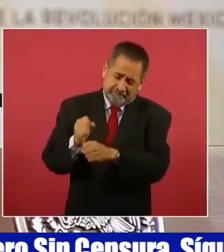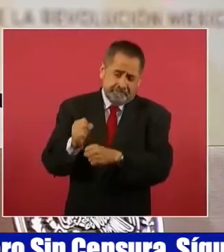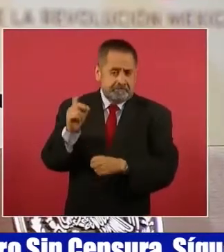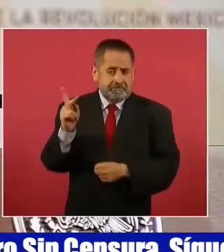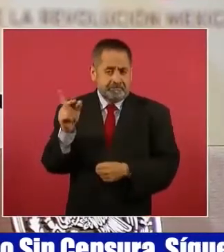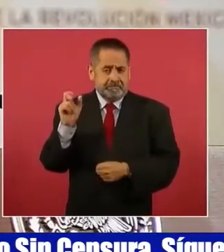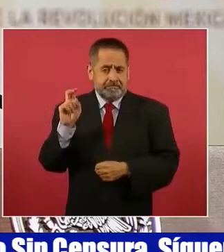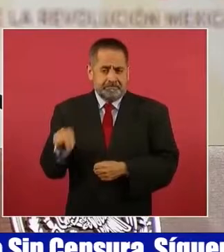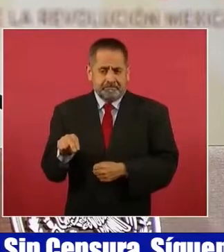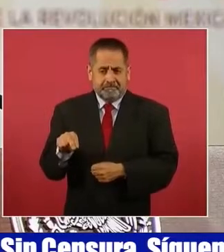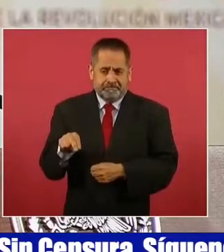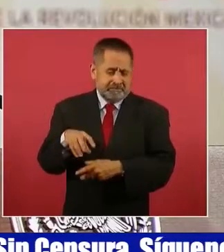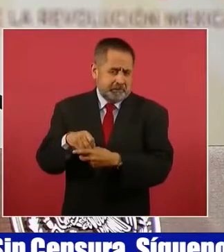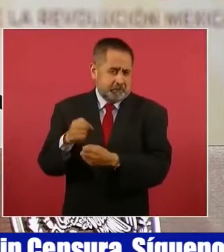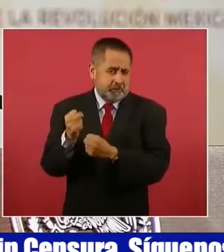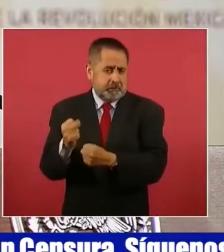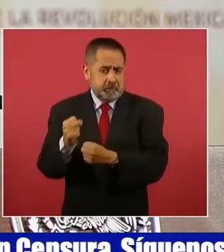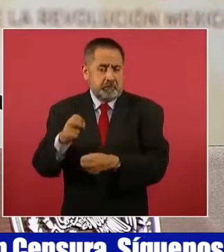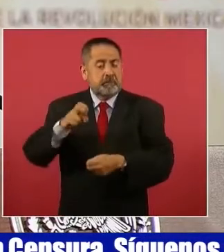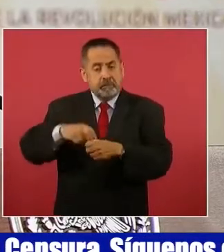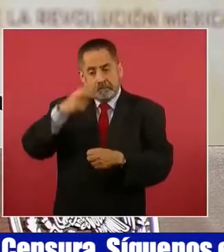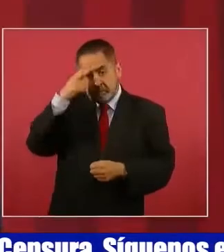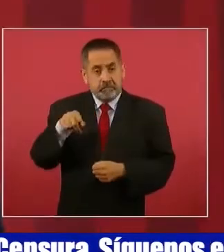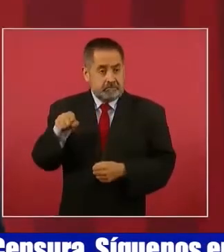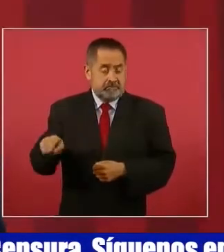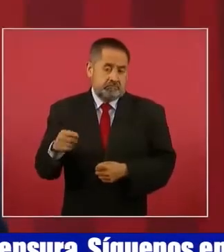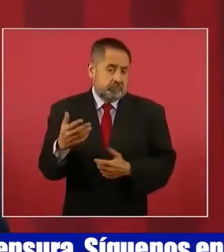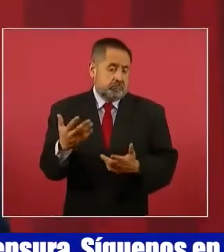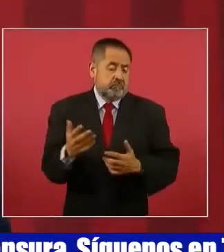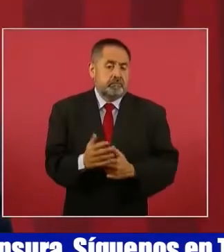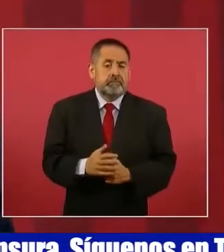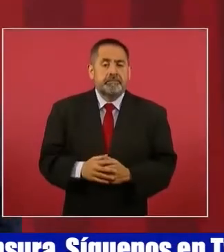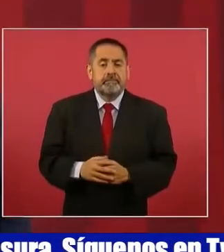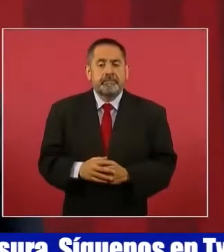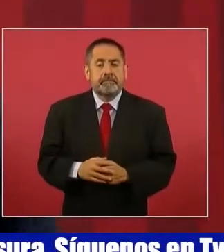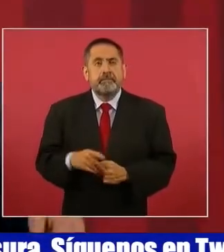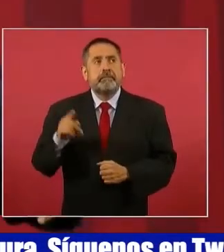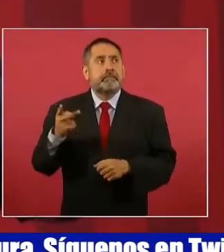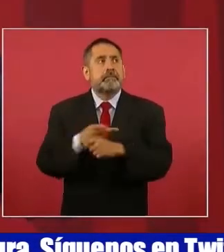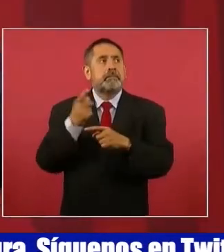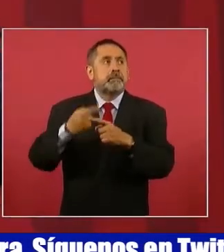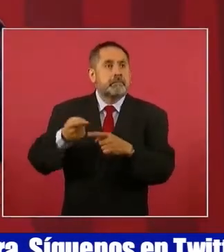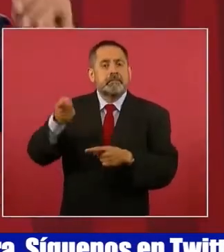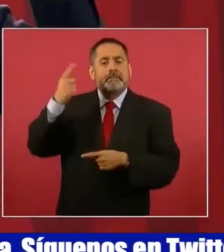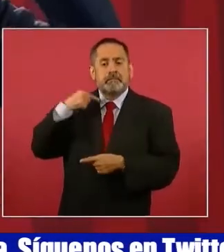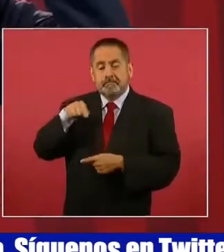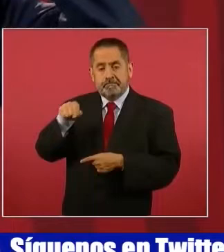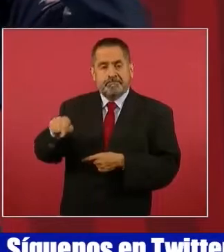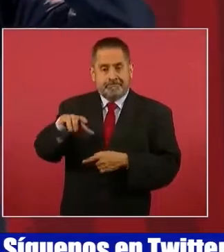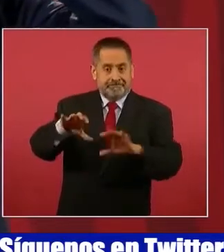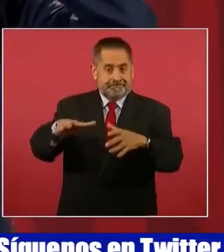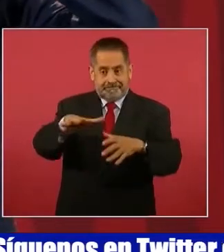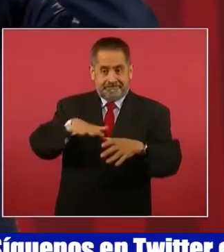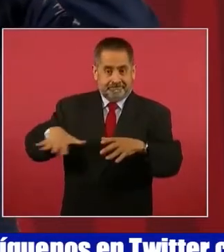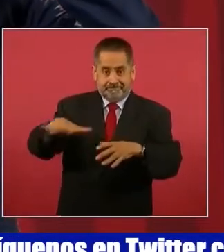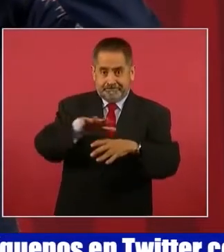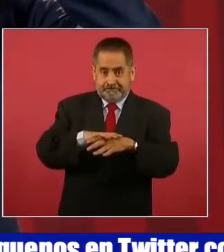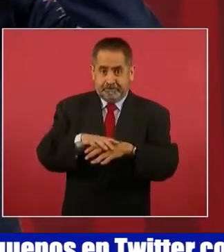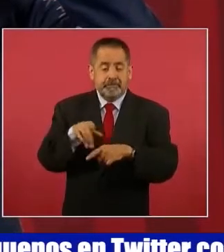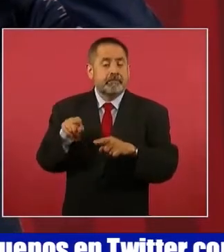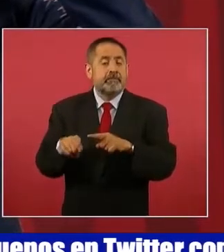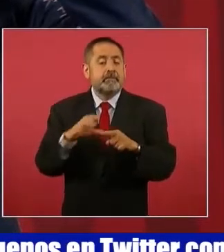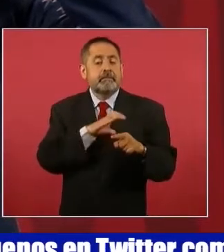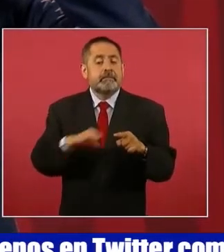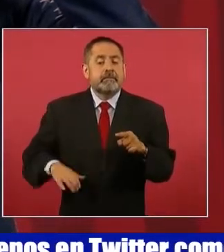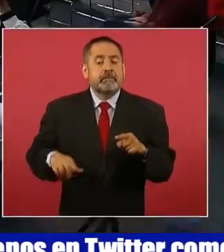Obrador decir, por ejemplo, que de los 553 centros de votación solo se cancelaron